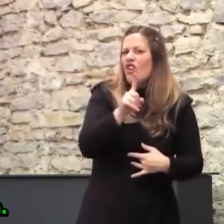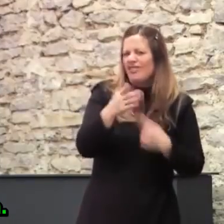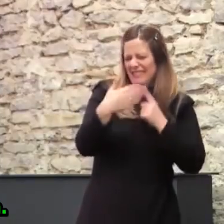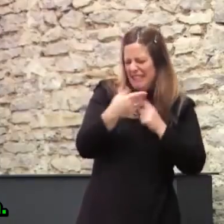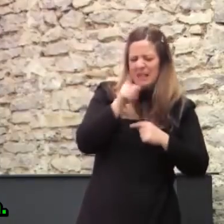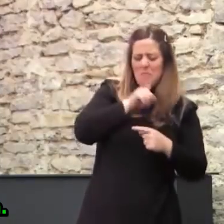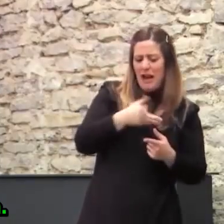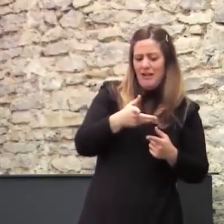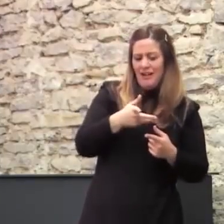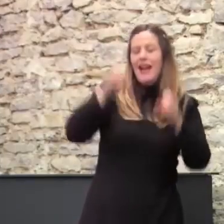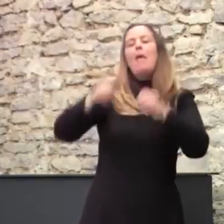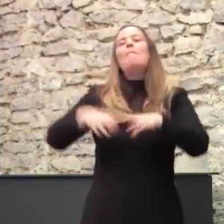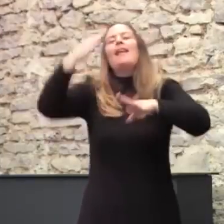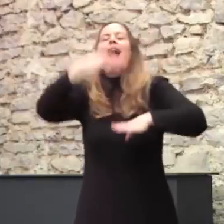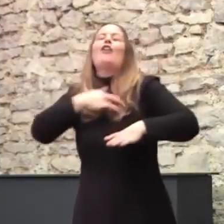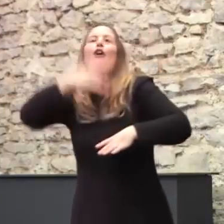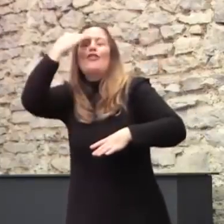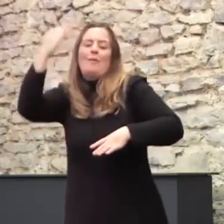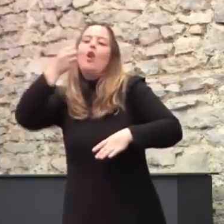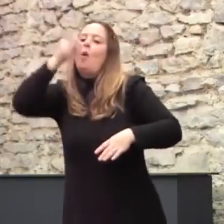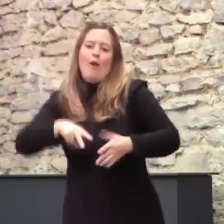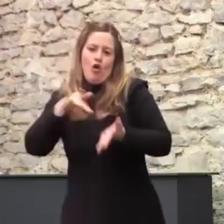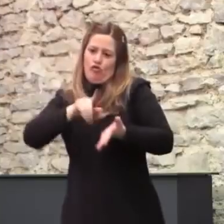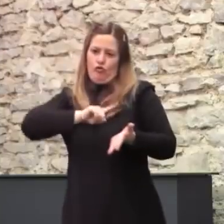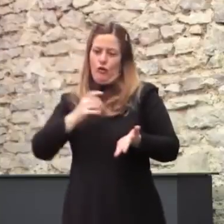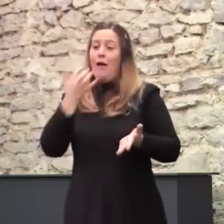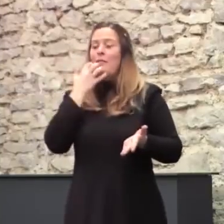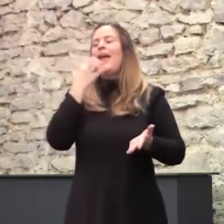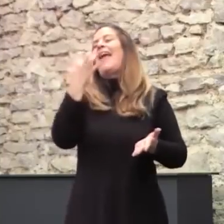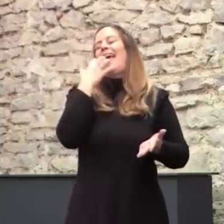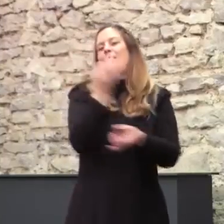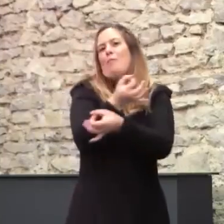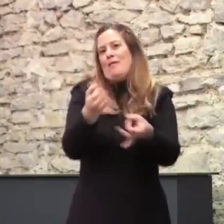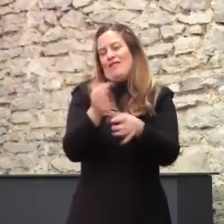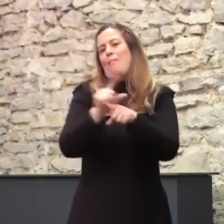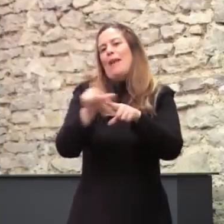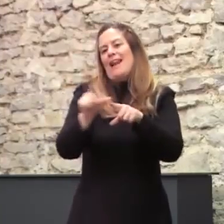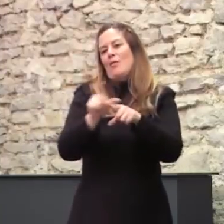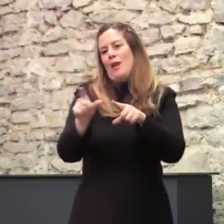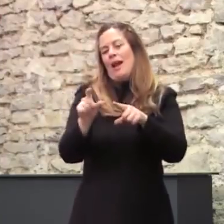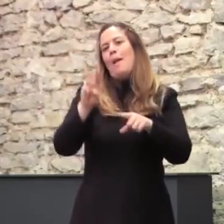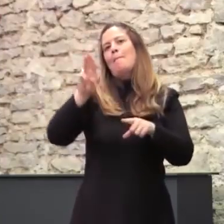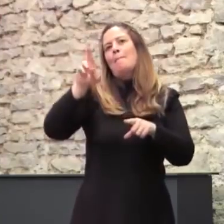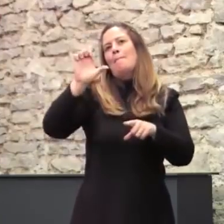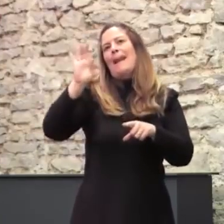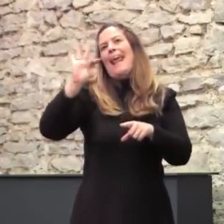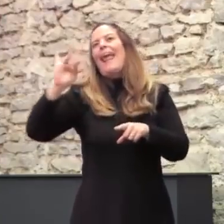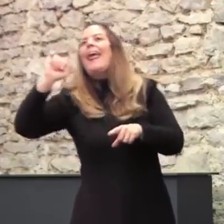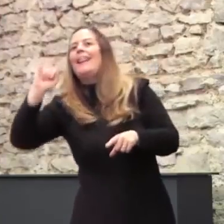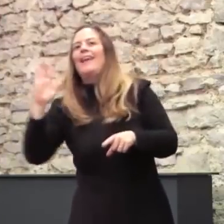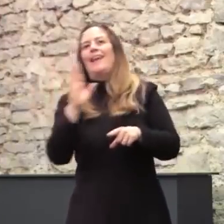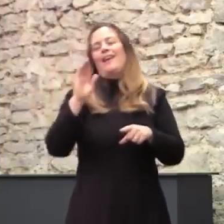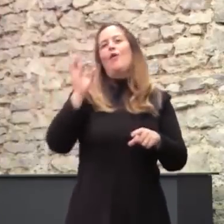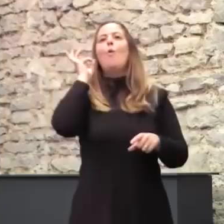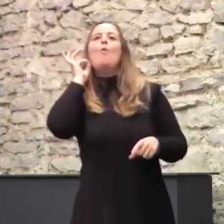cosas que más nos atan, ¿vale? Por ejemplo, un ejemplo muy claro lo tenéis en Pretty Woman, ¿no? No sé si habéis visto la película de